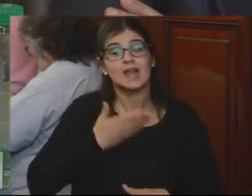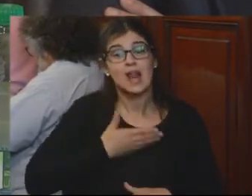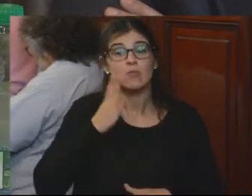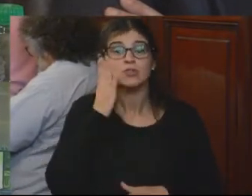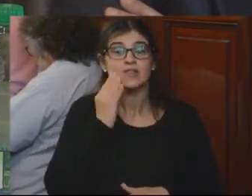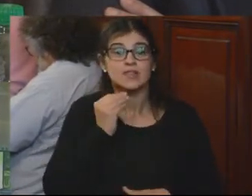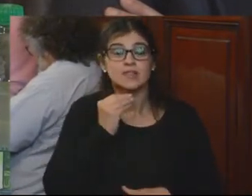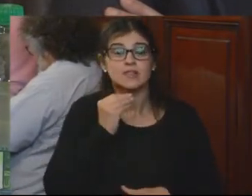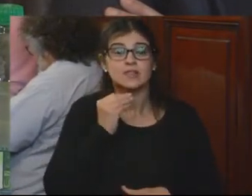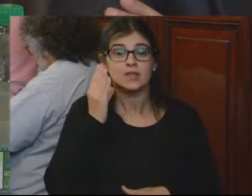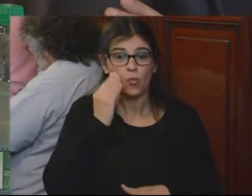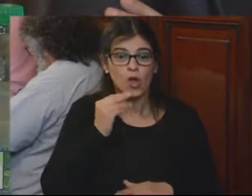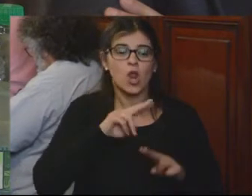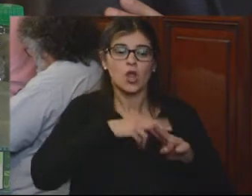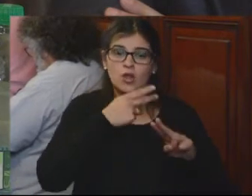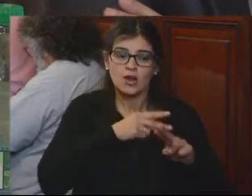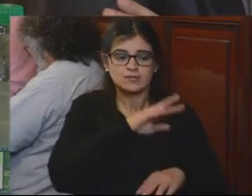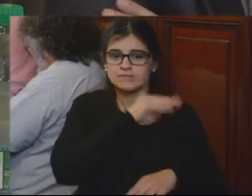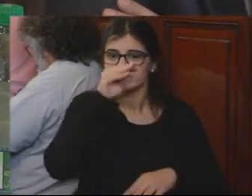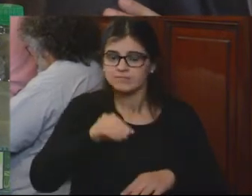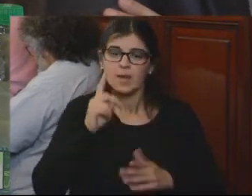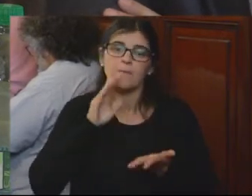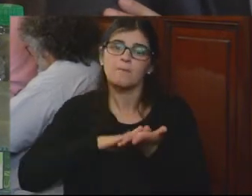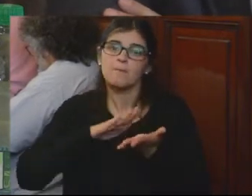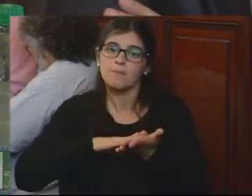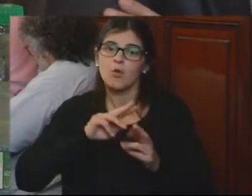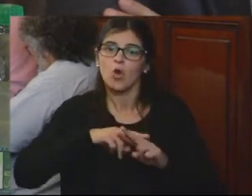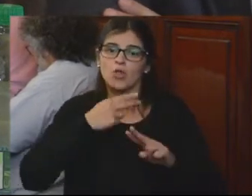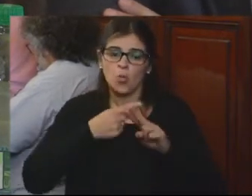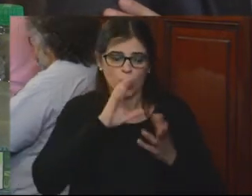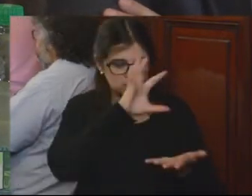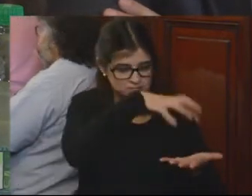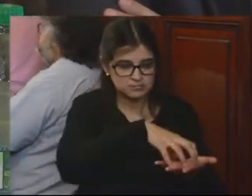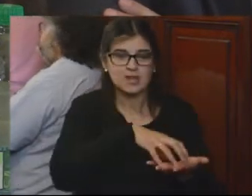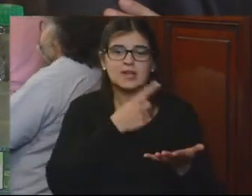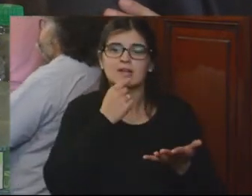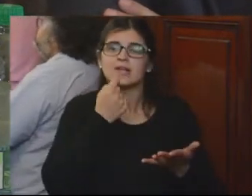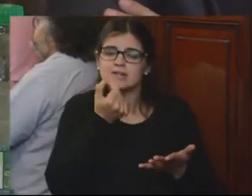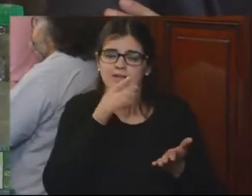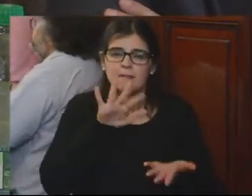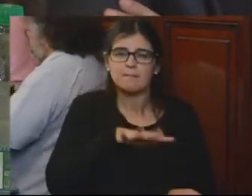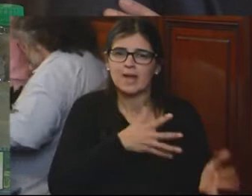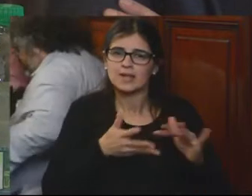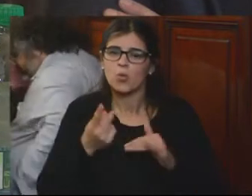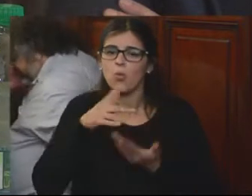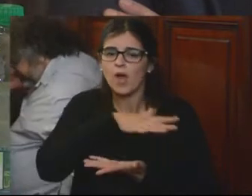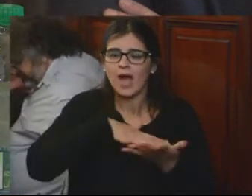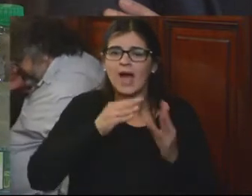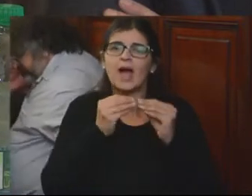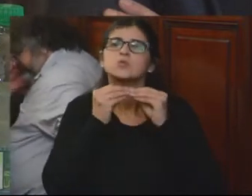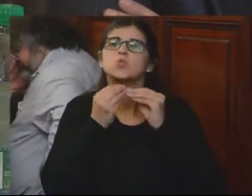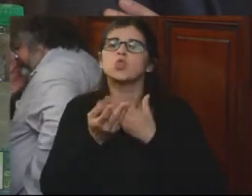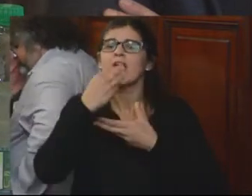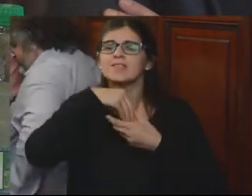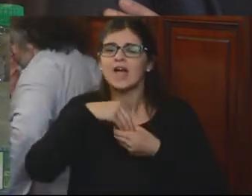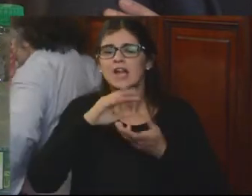fue reubicado en la dirección de pruebas de integridad o una dependencia relativamente similar a un área de asuntos internos